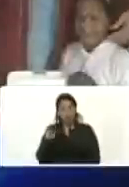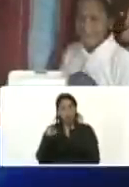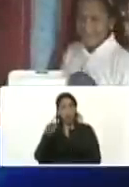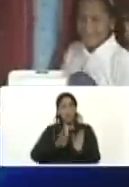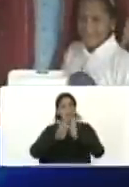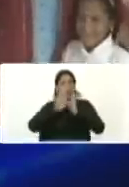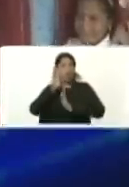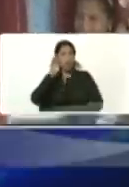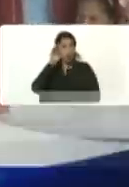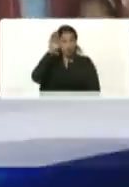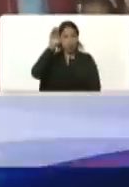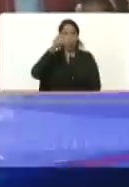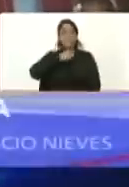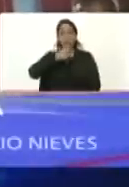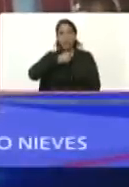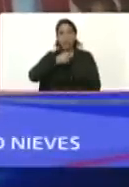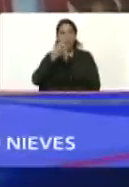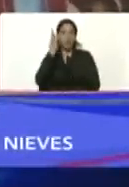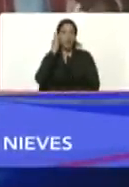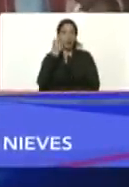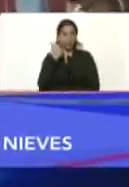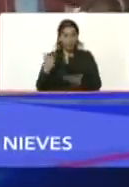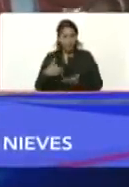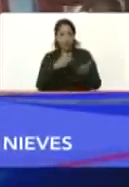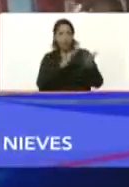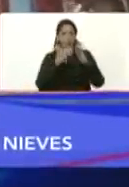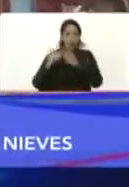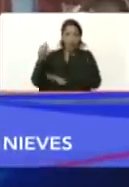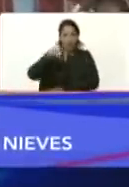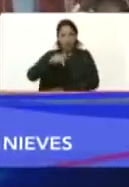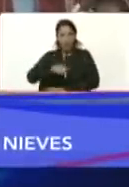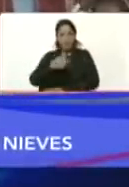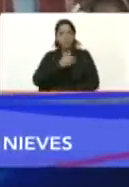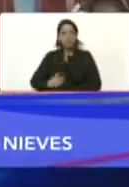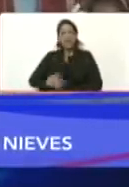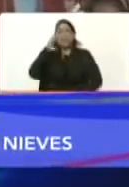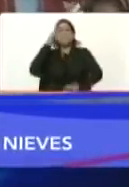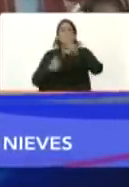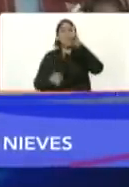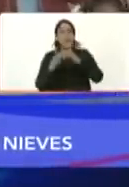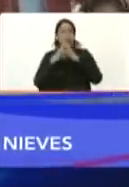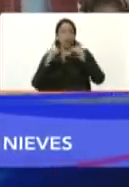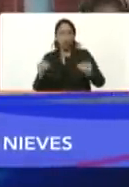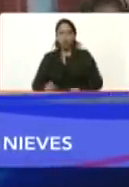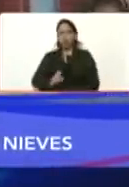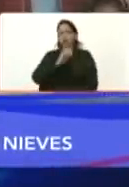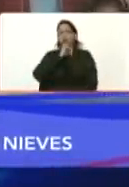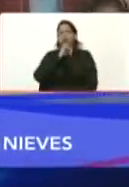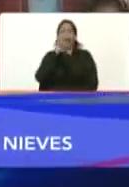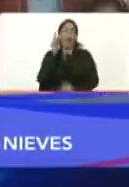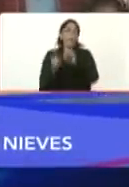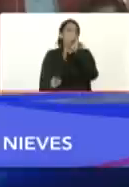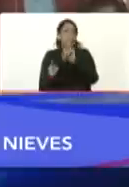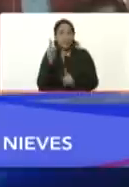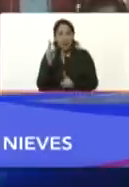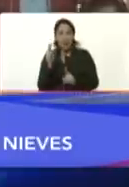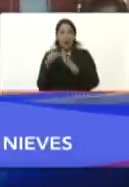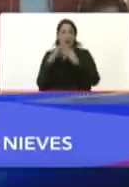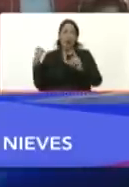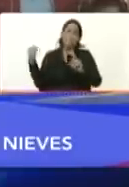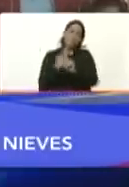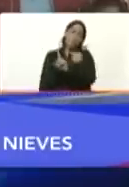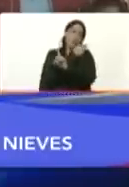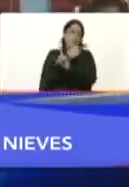además desde el periodismo acá en la comunidad presidente a pesar de todas las complejidades a pesar de todas las agresiones